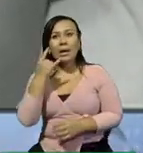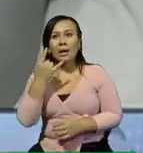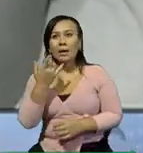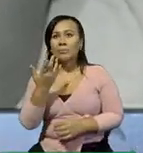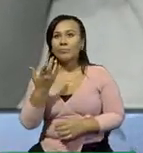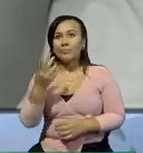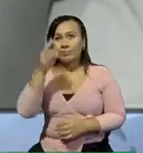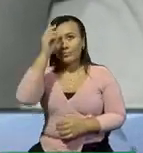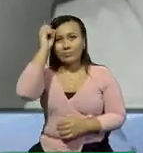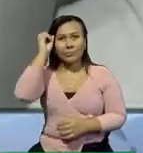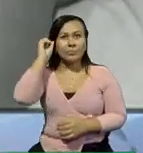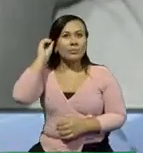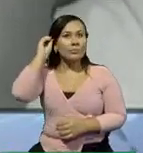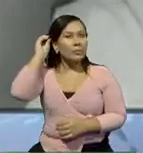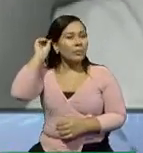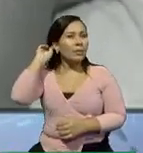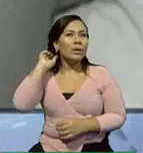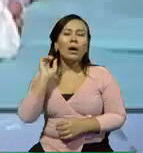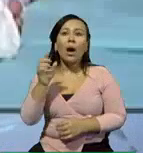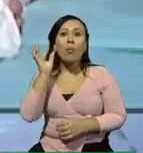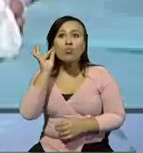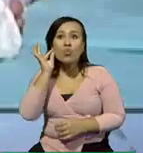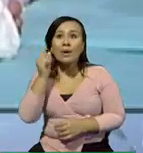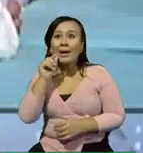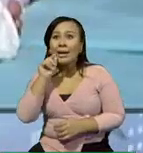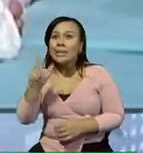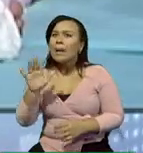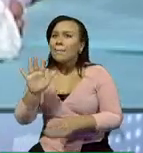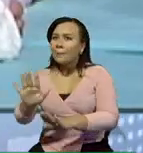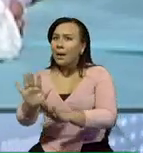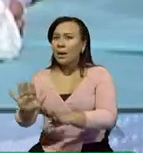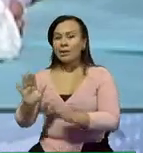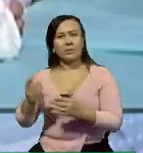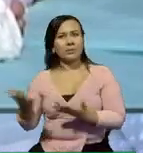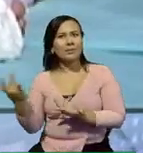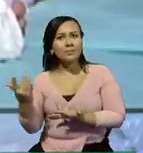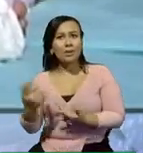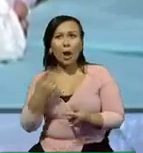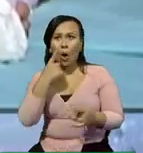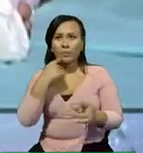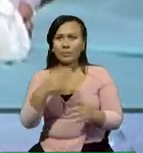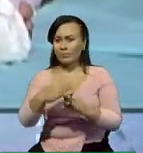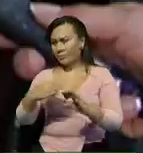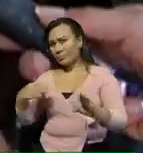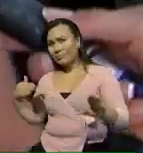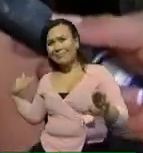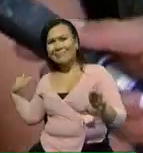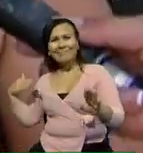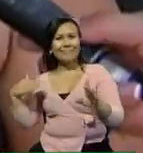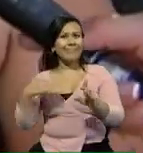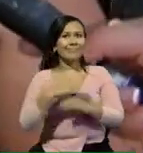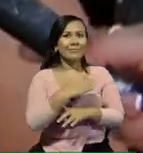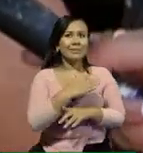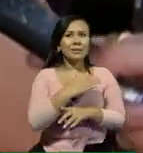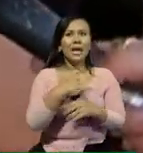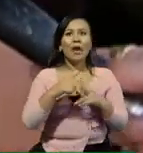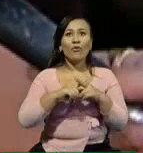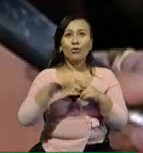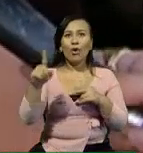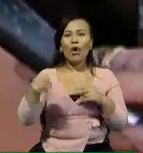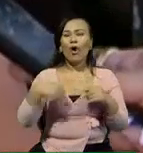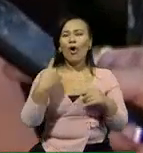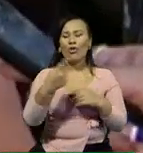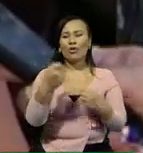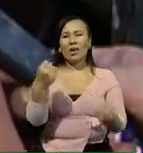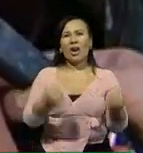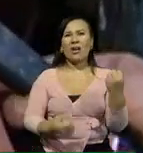ya tirada encima. Ella le grita que pare, que espere. Ahí es que él entra, da la fuga. Y por darse la fuga, choca con otro carro en la